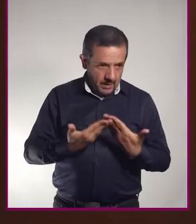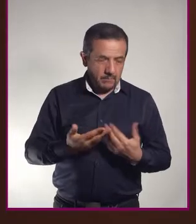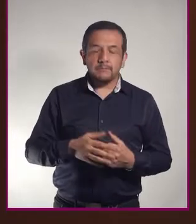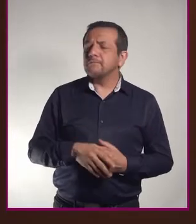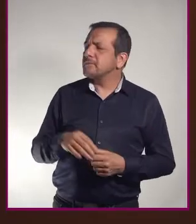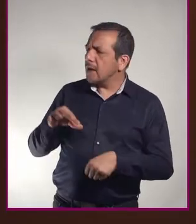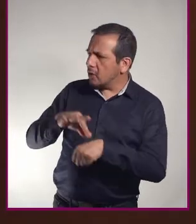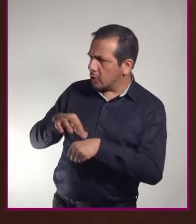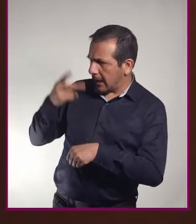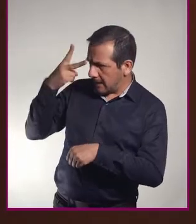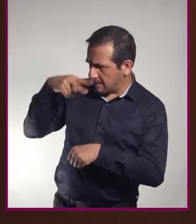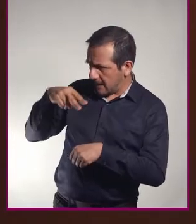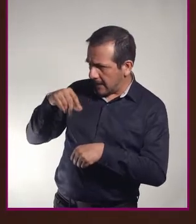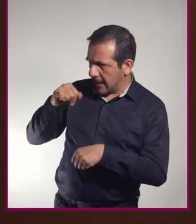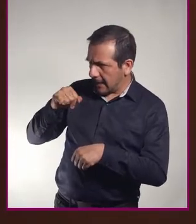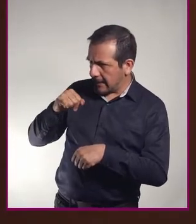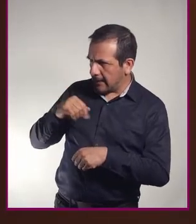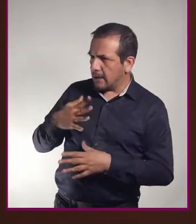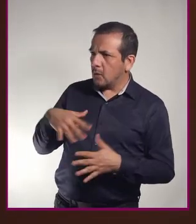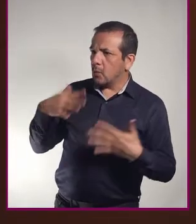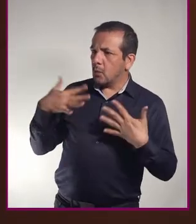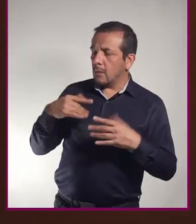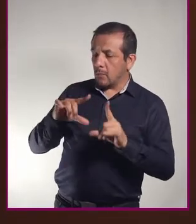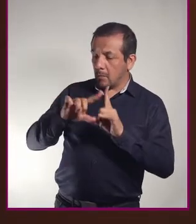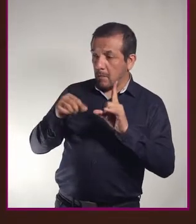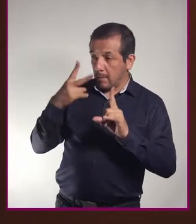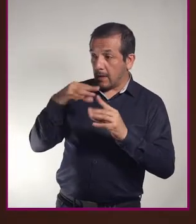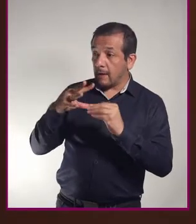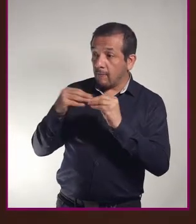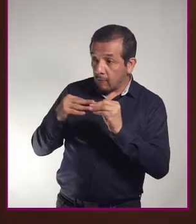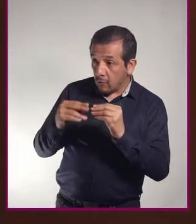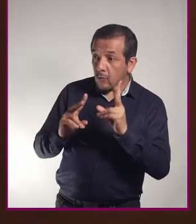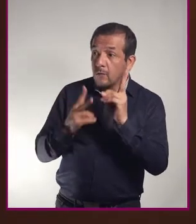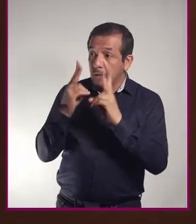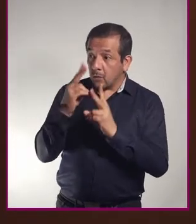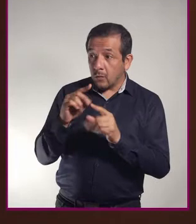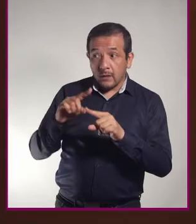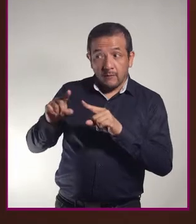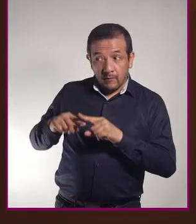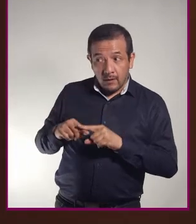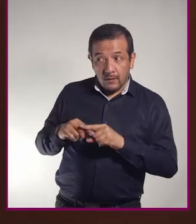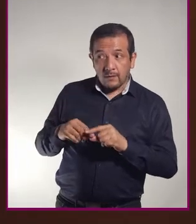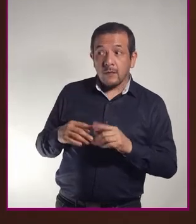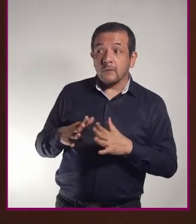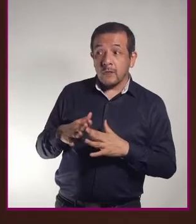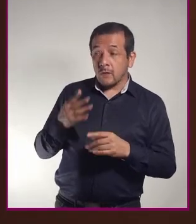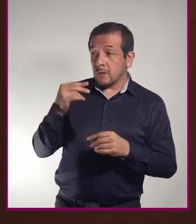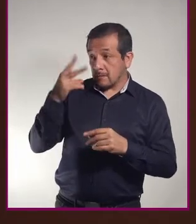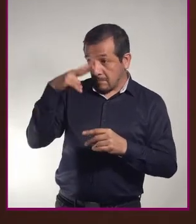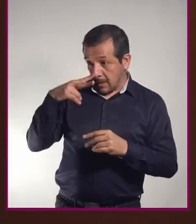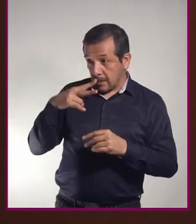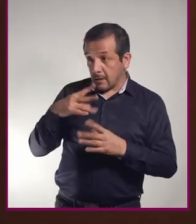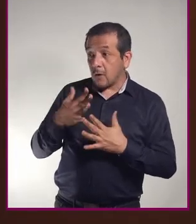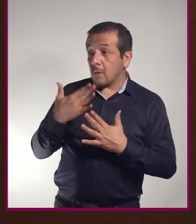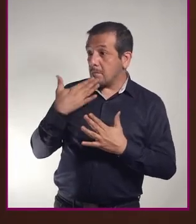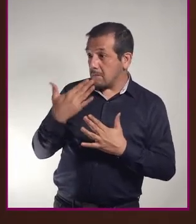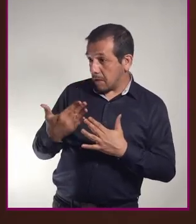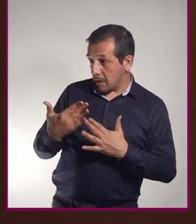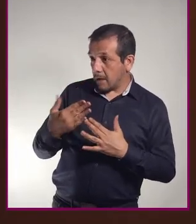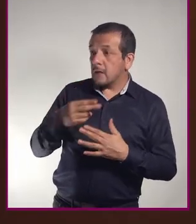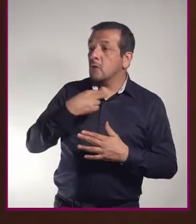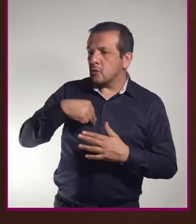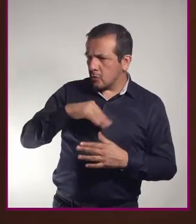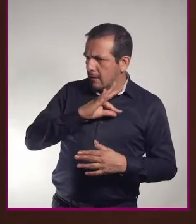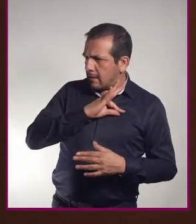¿usted diría que México es un país privilegiado por la diversidad de frutas y verduras que tenemos? ¿Cómo podríamos aprovecharlas y